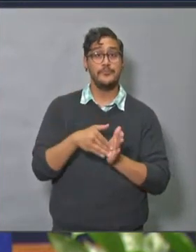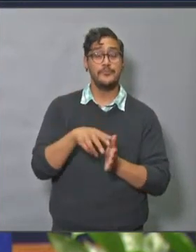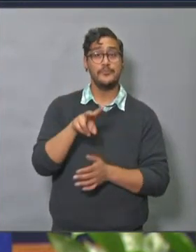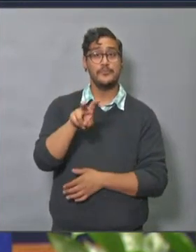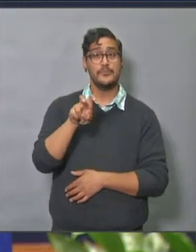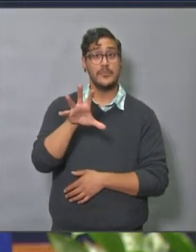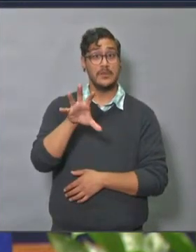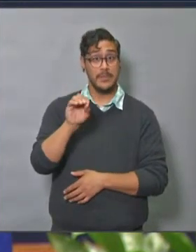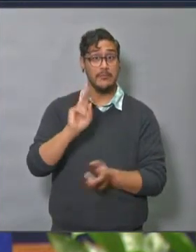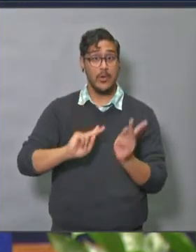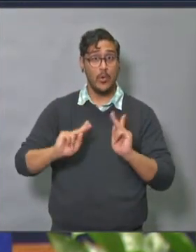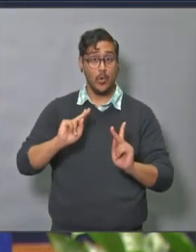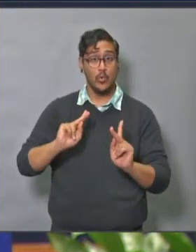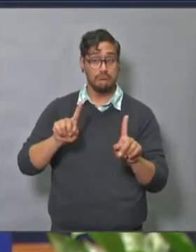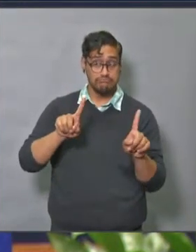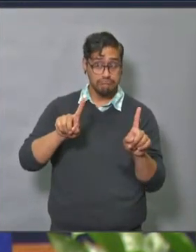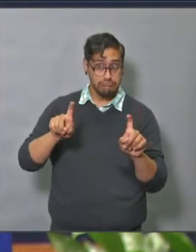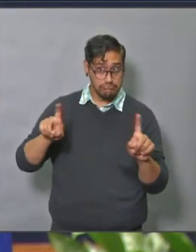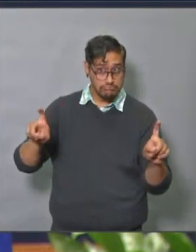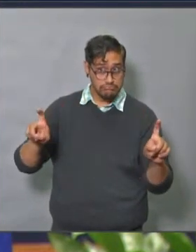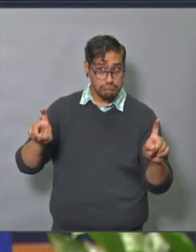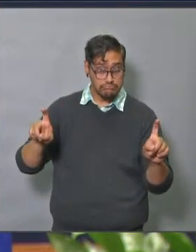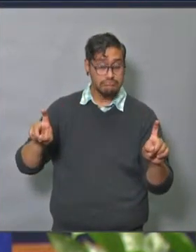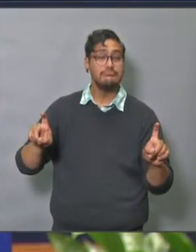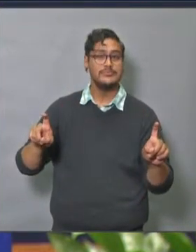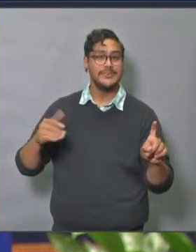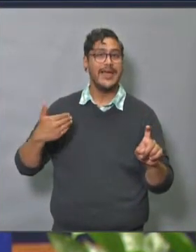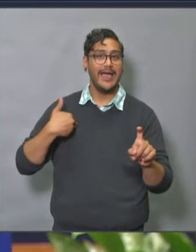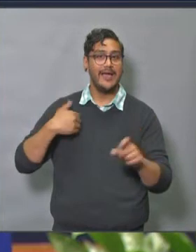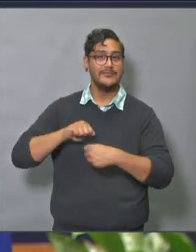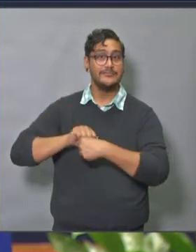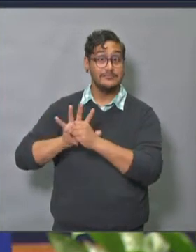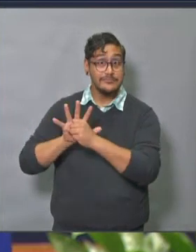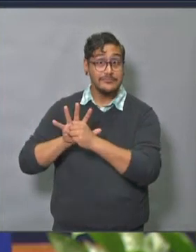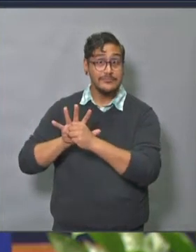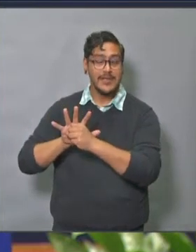7,250 personas que dieron positivo para COVID-19 fueron